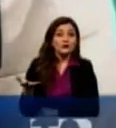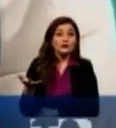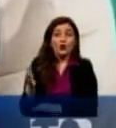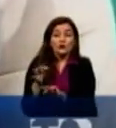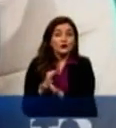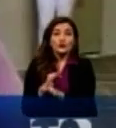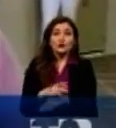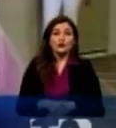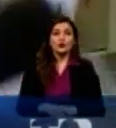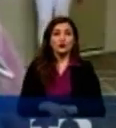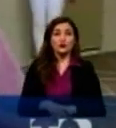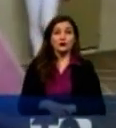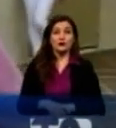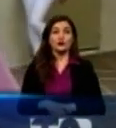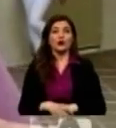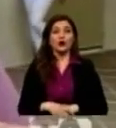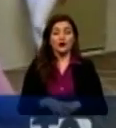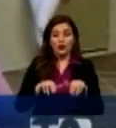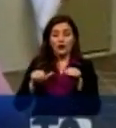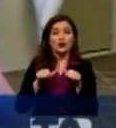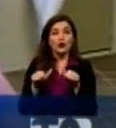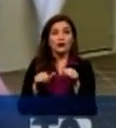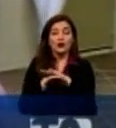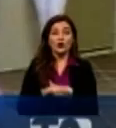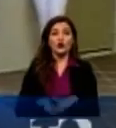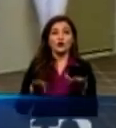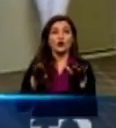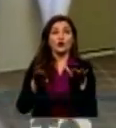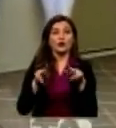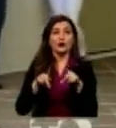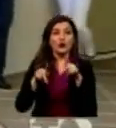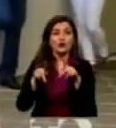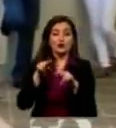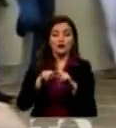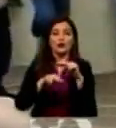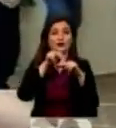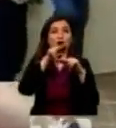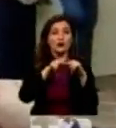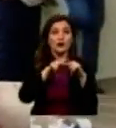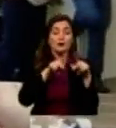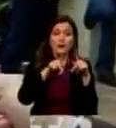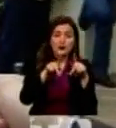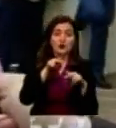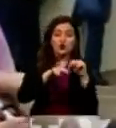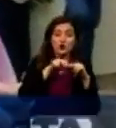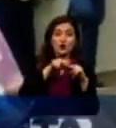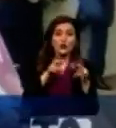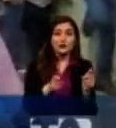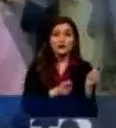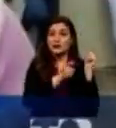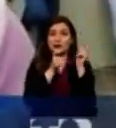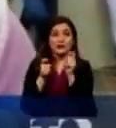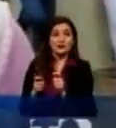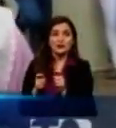de funcionamiento. Nosotros estamos terminando los trámites para que se terminen los permisos de construcción. Y con esos permisos de construcción, una vez que